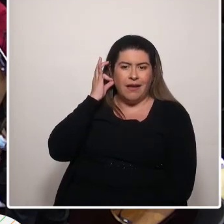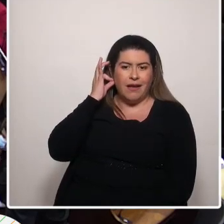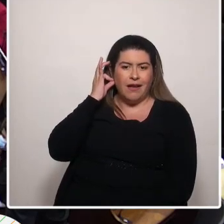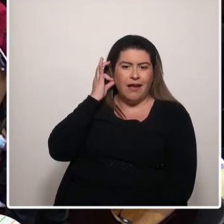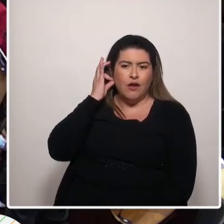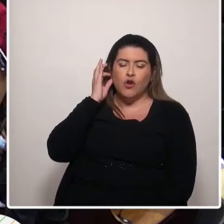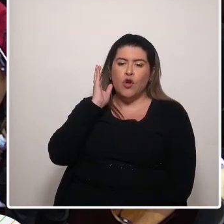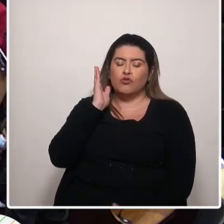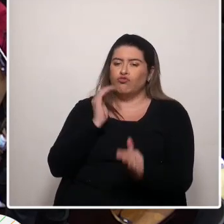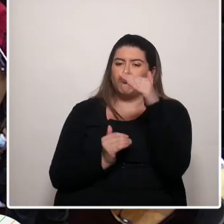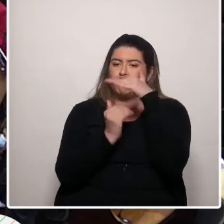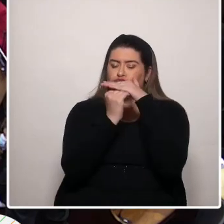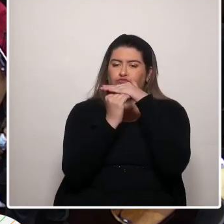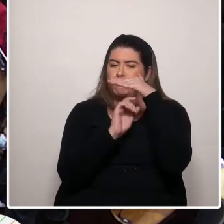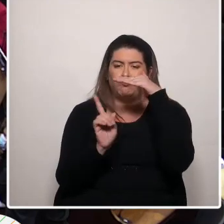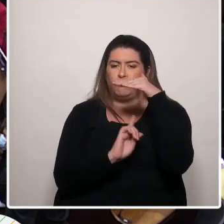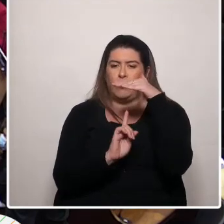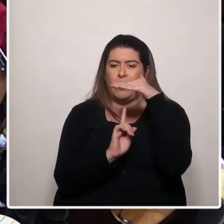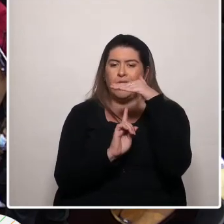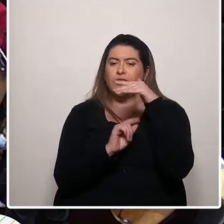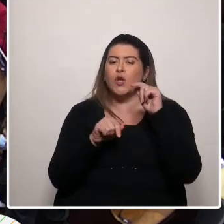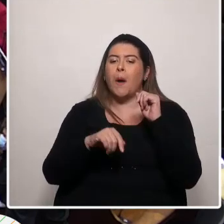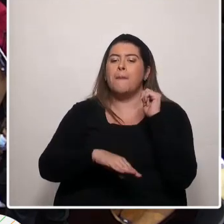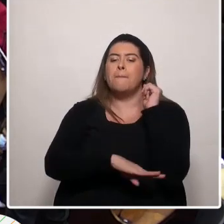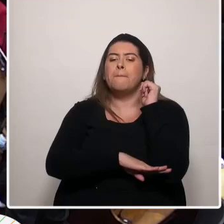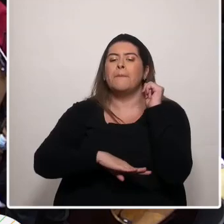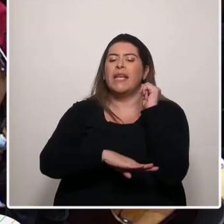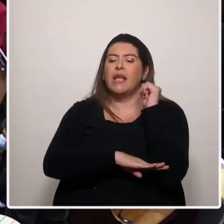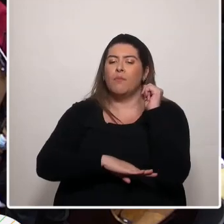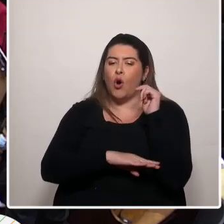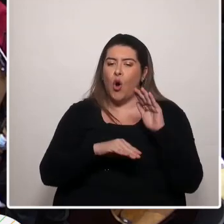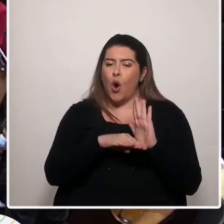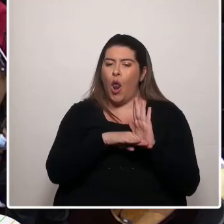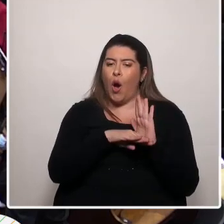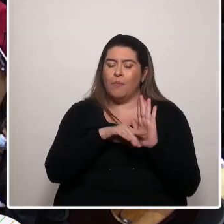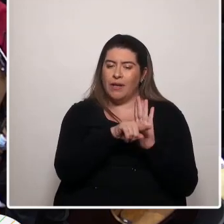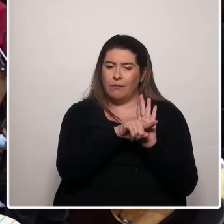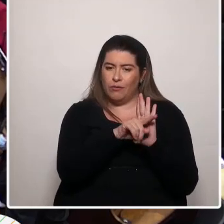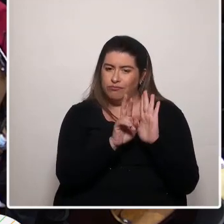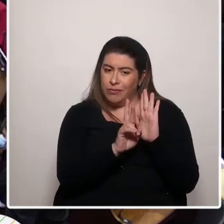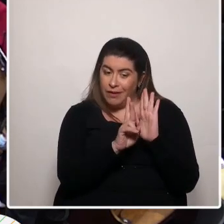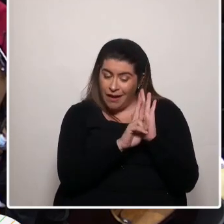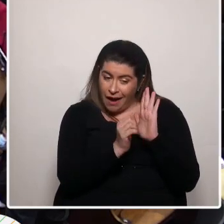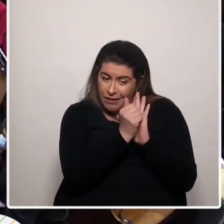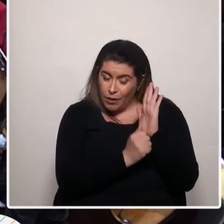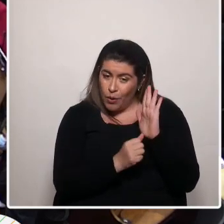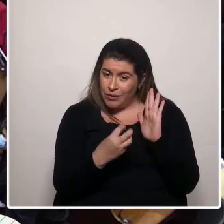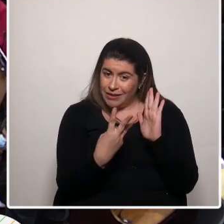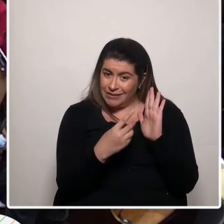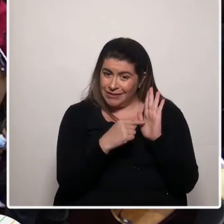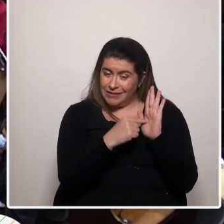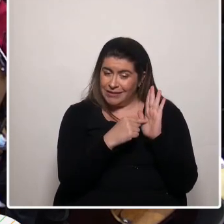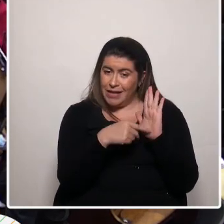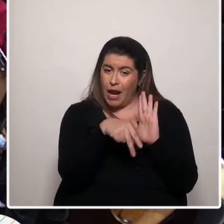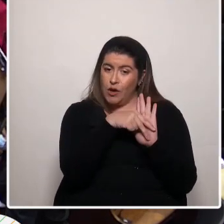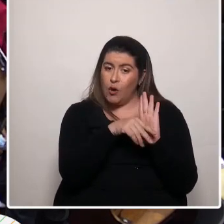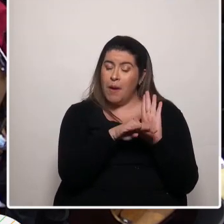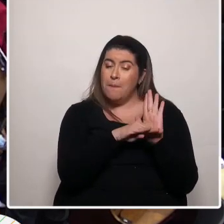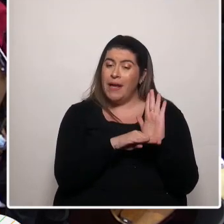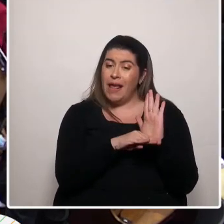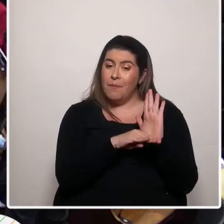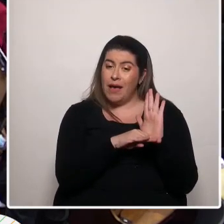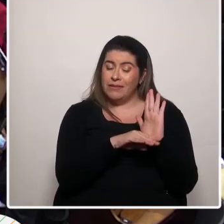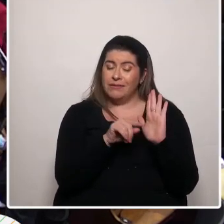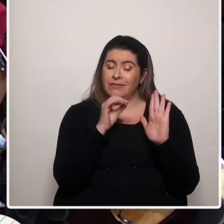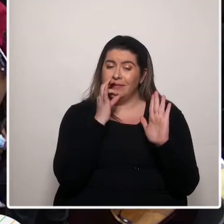techo, tiene que entenderse como un piso. Y ahí, interpretando la regla, el artículo 3 de las normas mínimas, se dice que